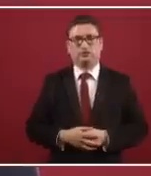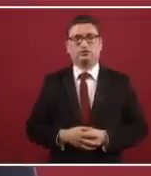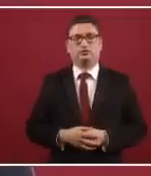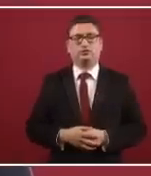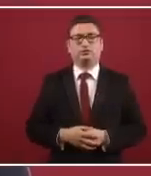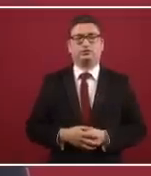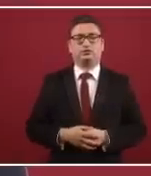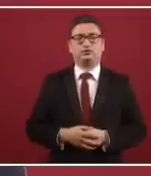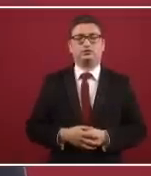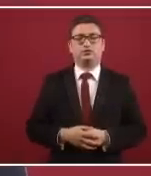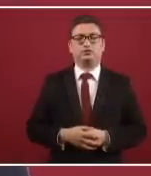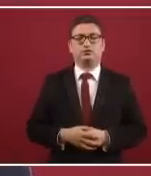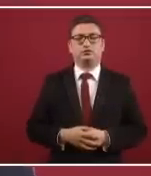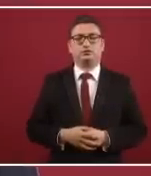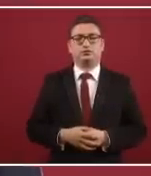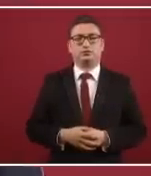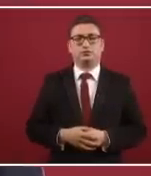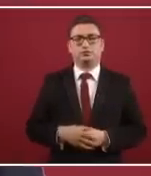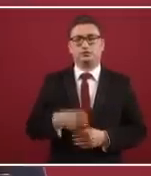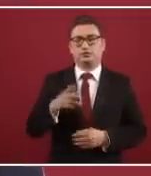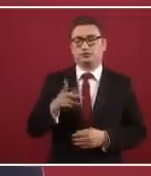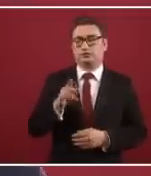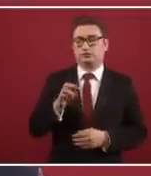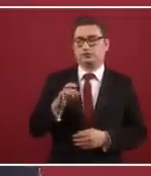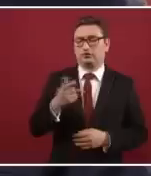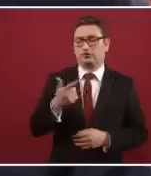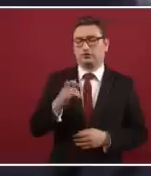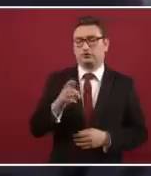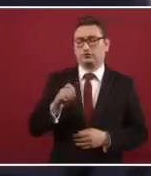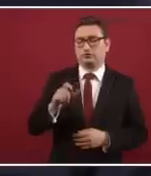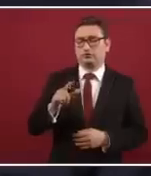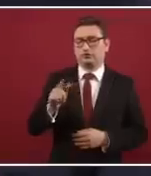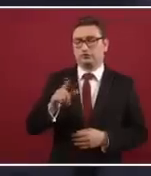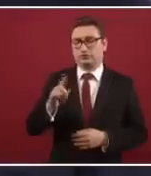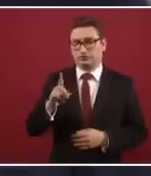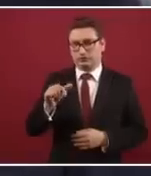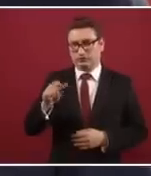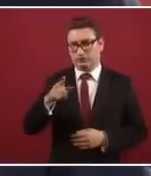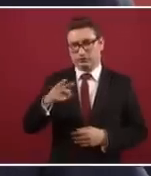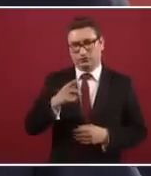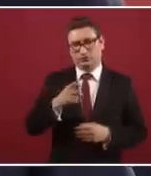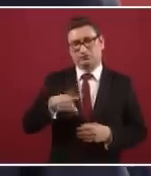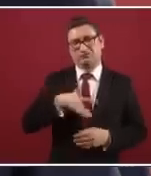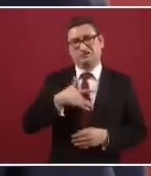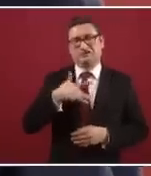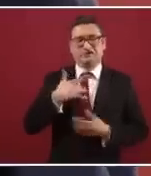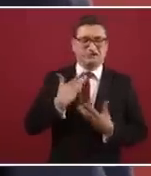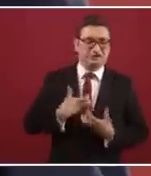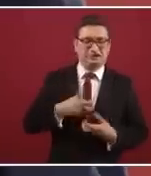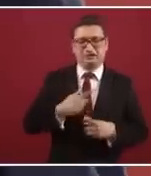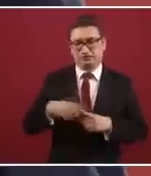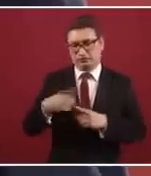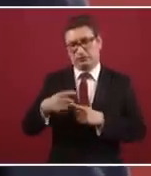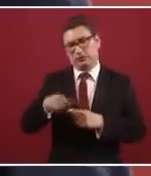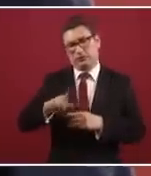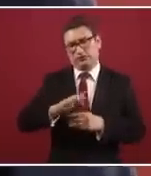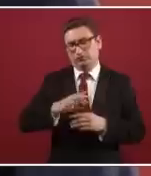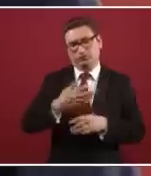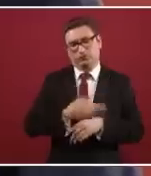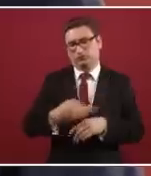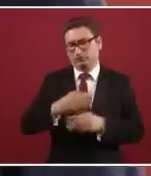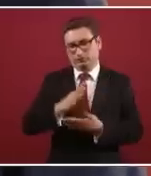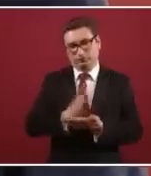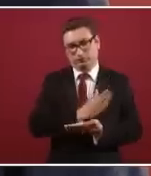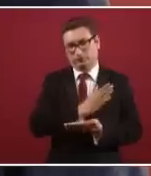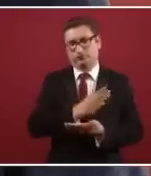de el señor Arzazada, que pues tienen sentimientos, ¿no?